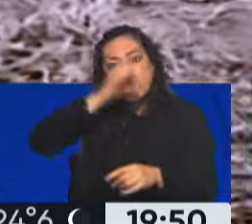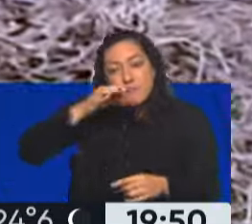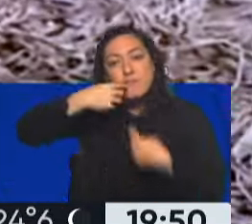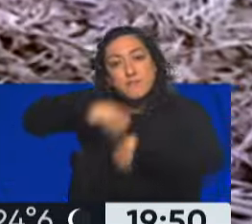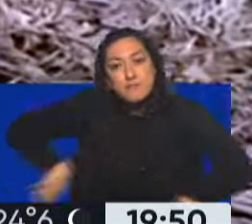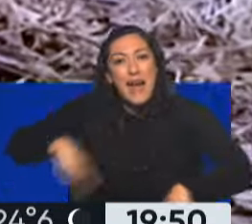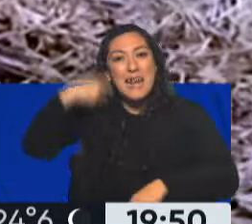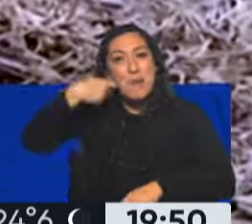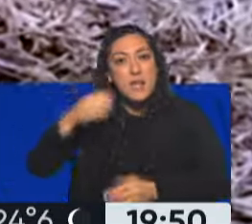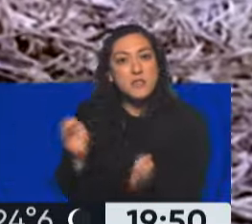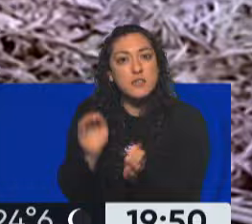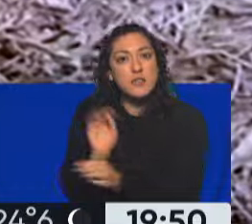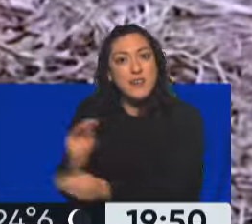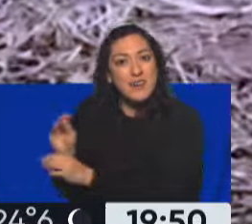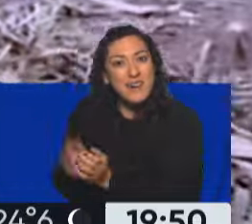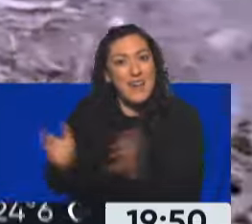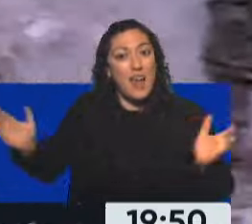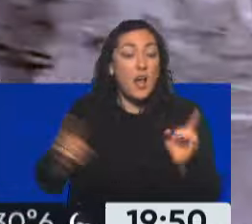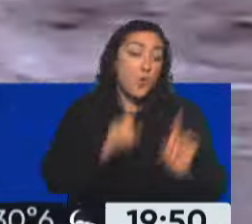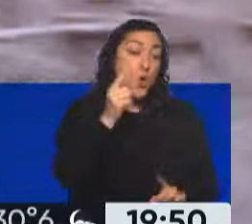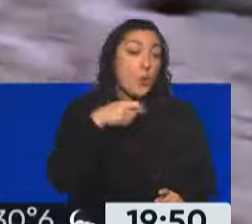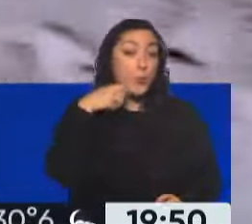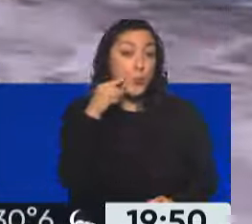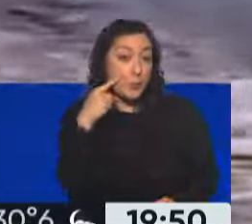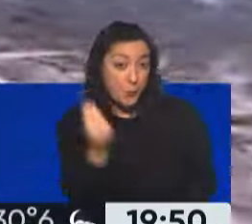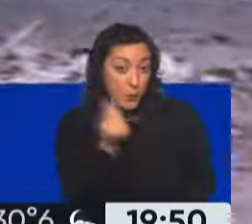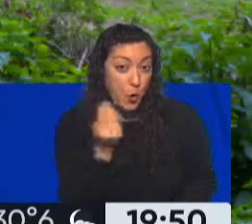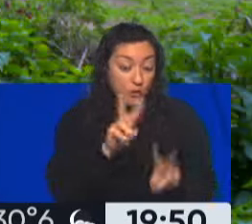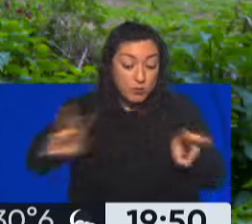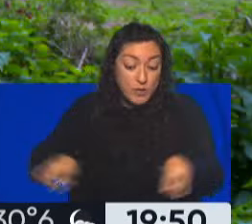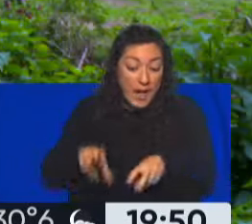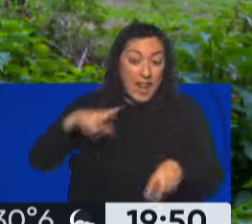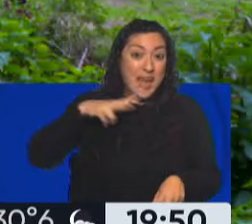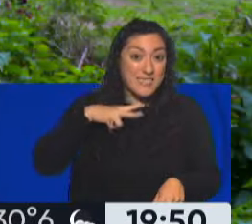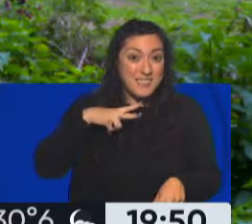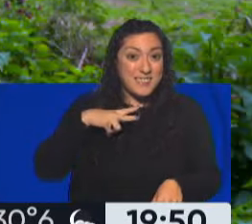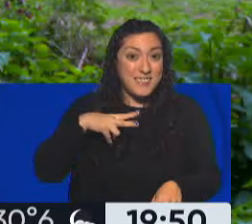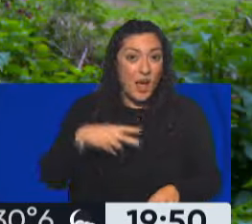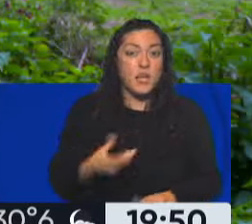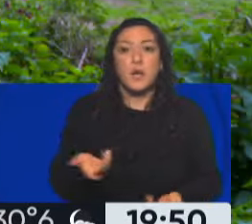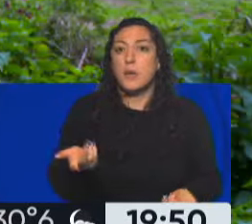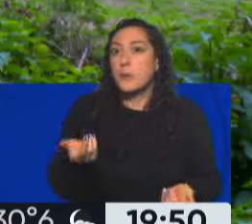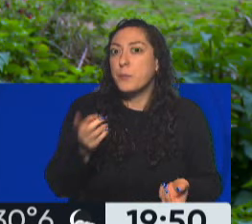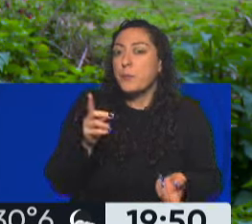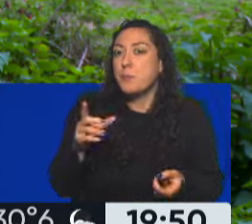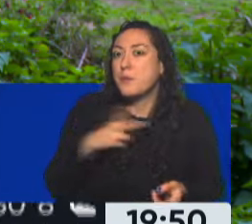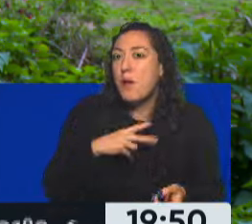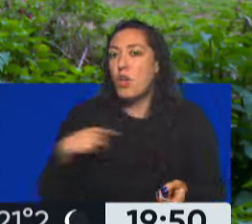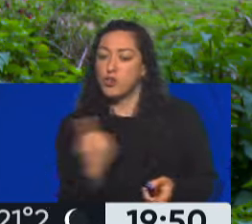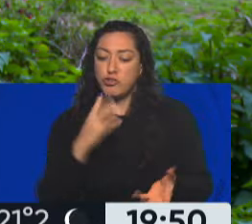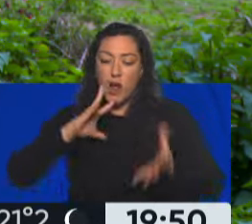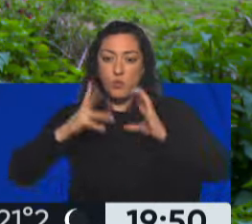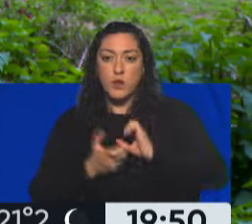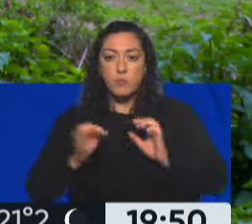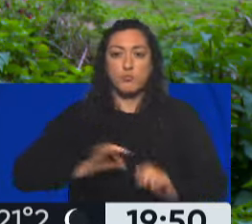un bien común y que algún vivo privatice todas las ganancias, perjudicándonos a todos y todas. Esto es lo que venimos viviendo hace muchos años y